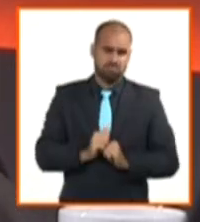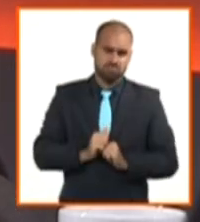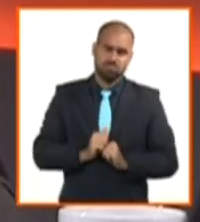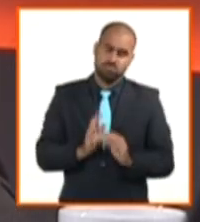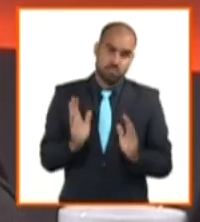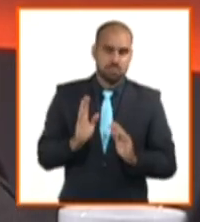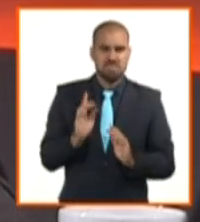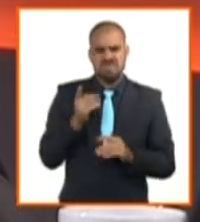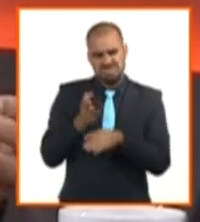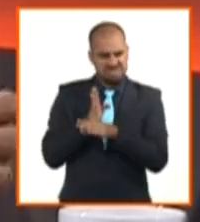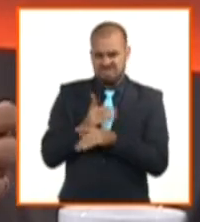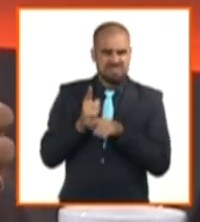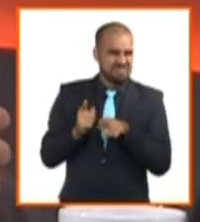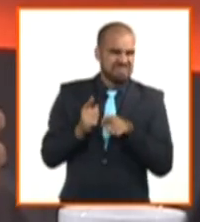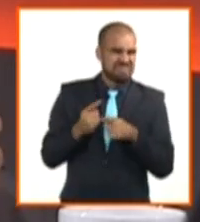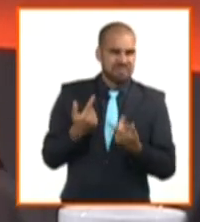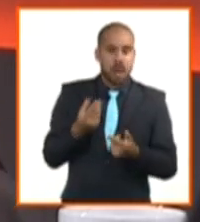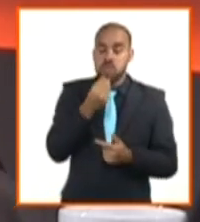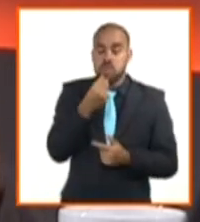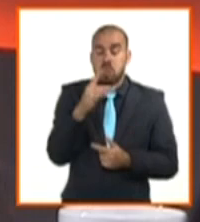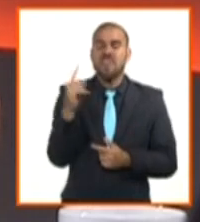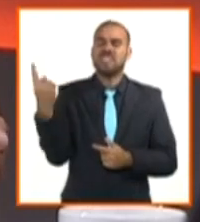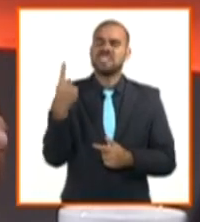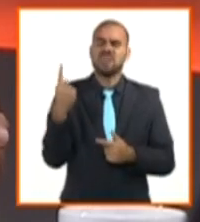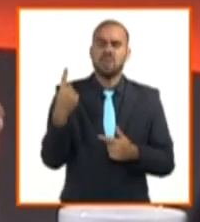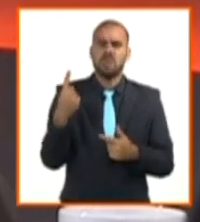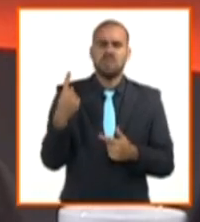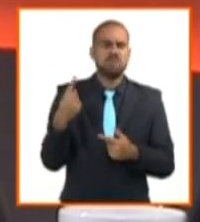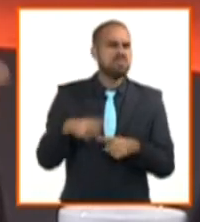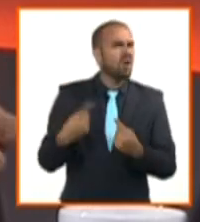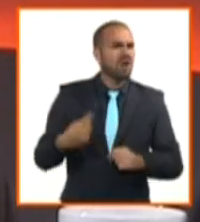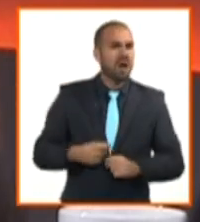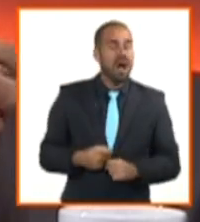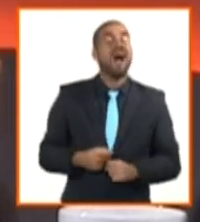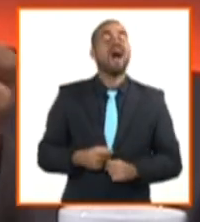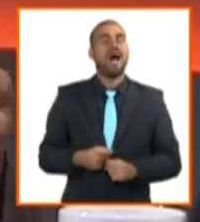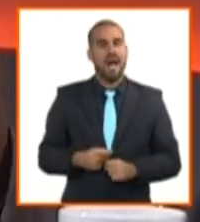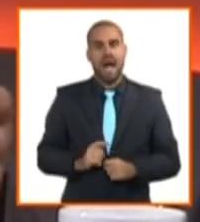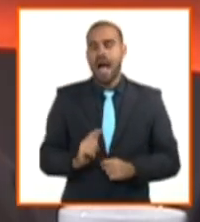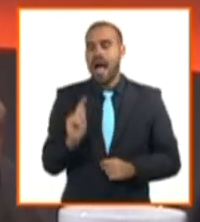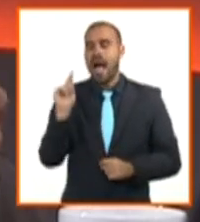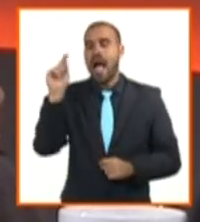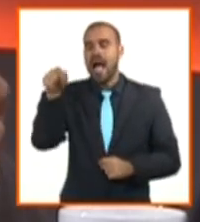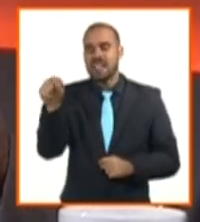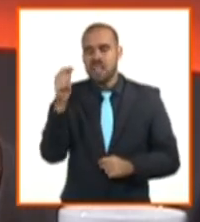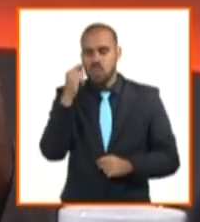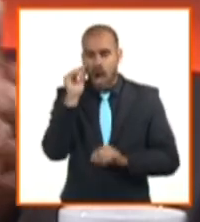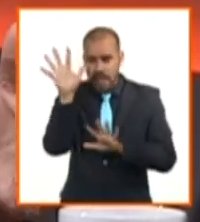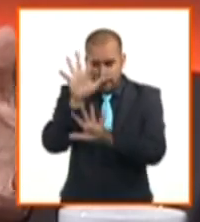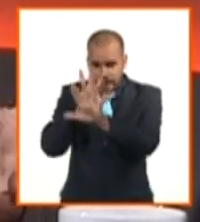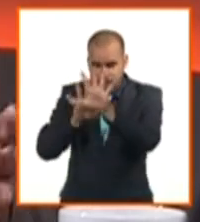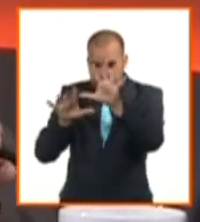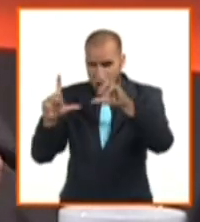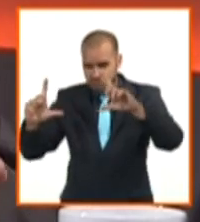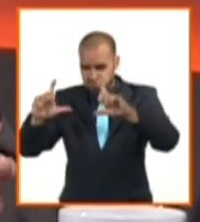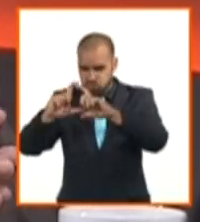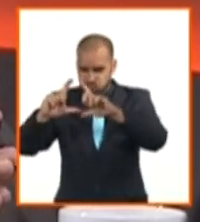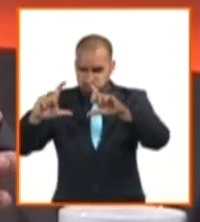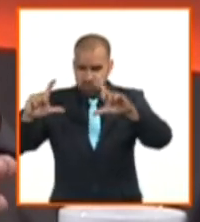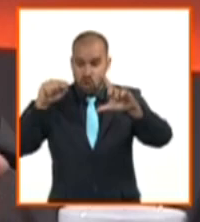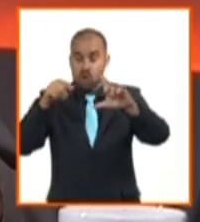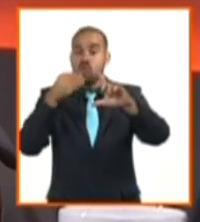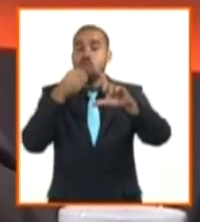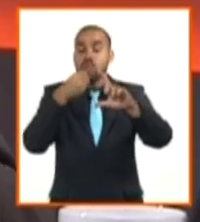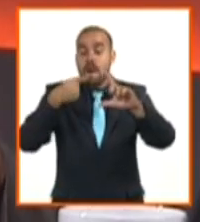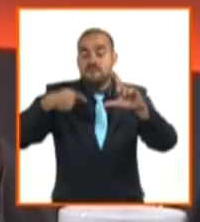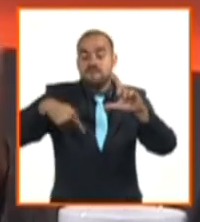algo que lo que quiere decir es que hay un sistema que ellos piensan que tienen la posibilidad de convertirse en un ciclón tropical